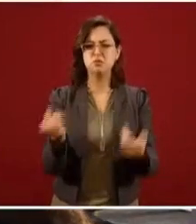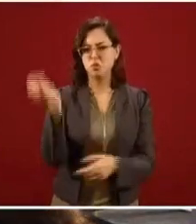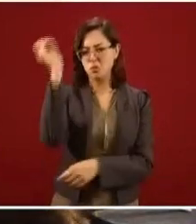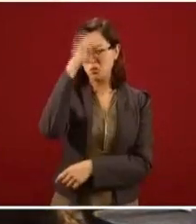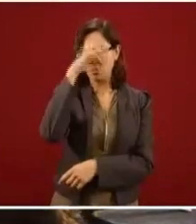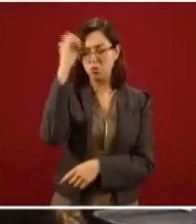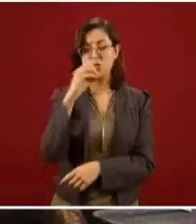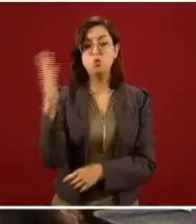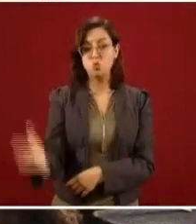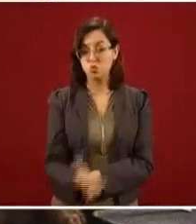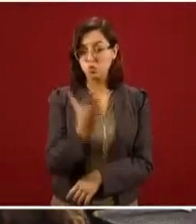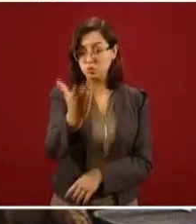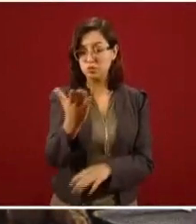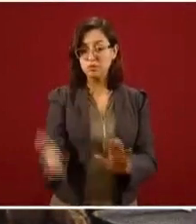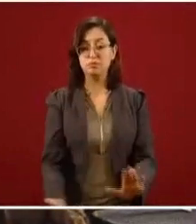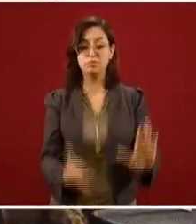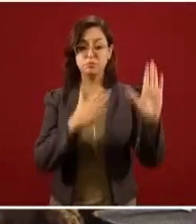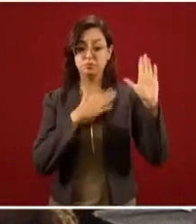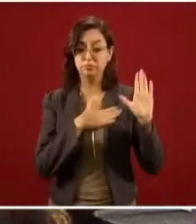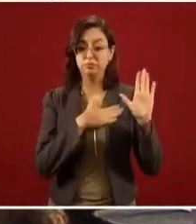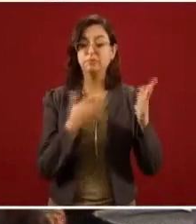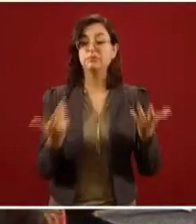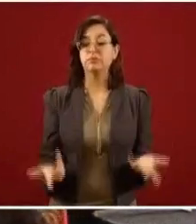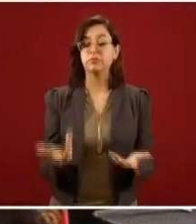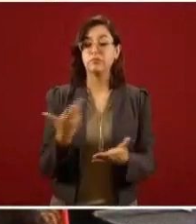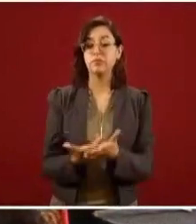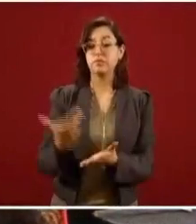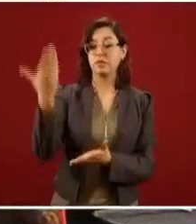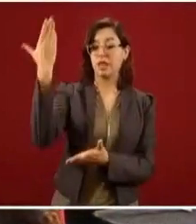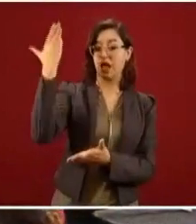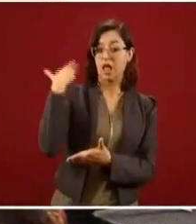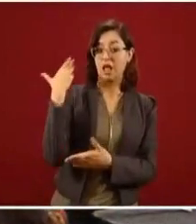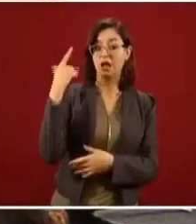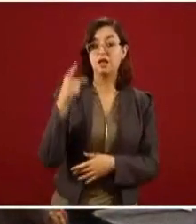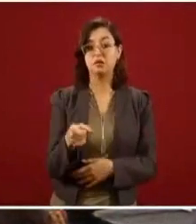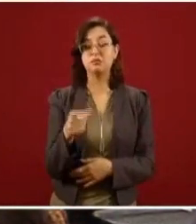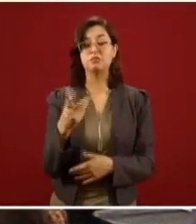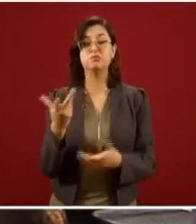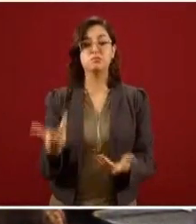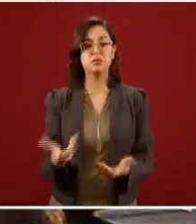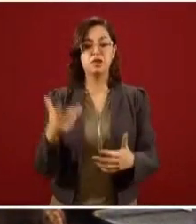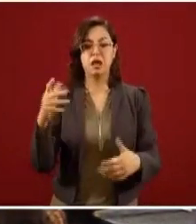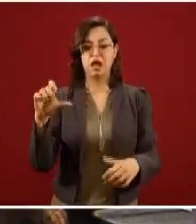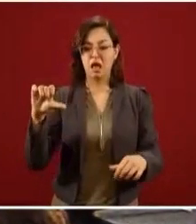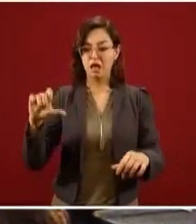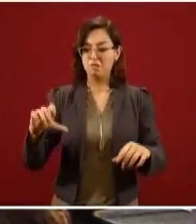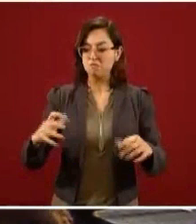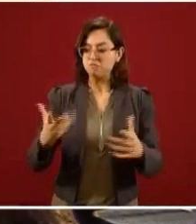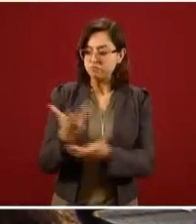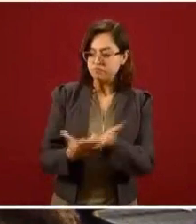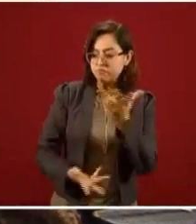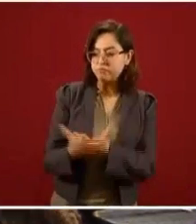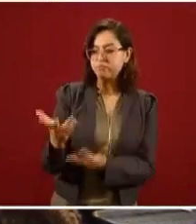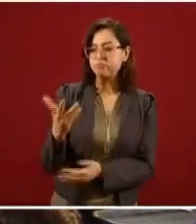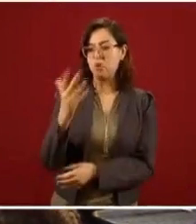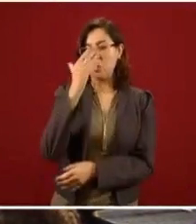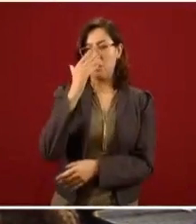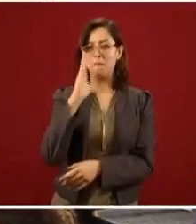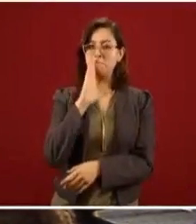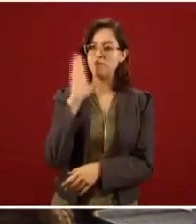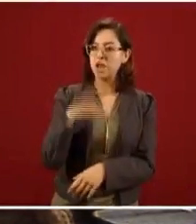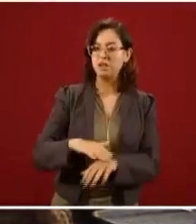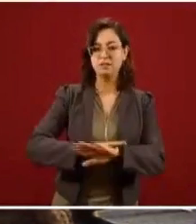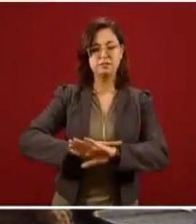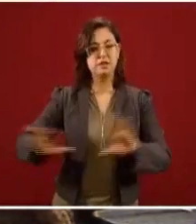Usted prometió que las peores prácticas del pasado habían terminado. Pero la semana pasada, o